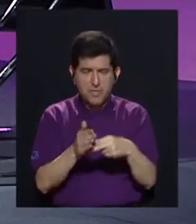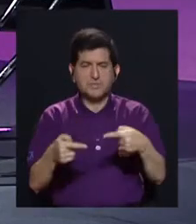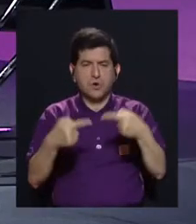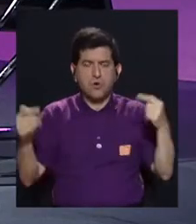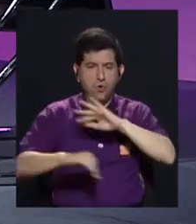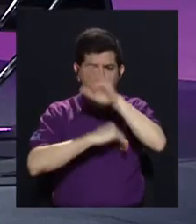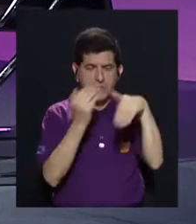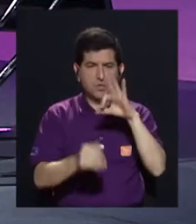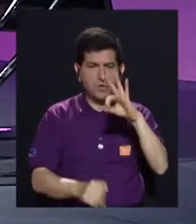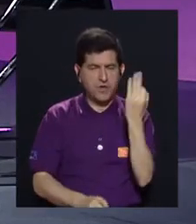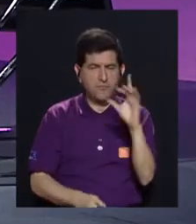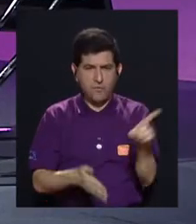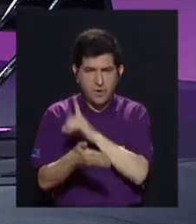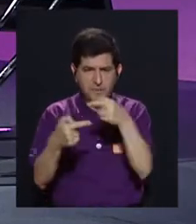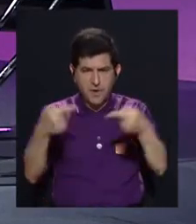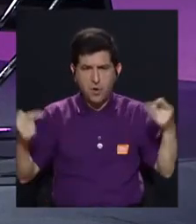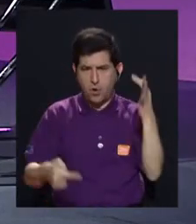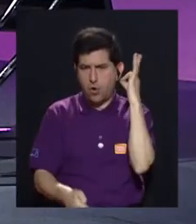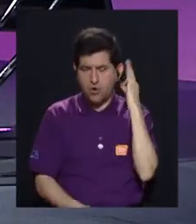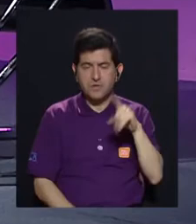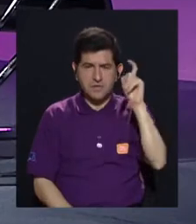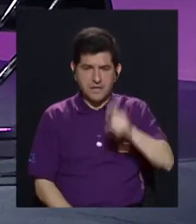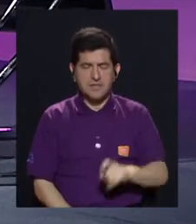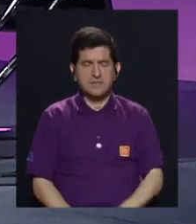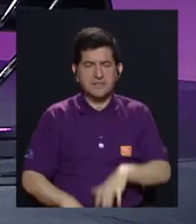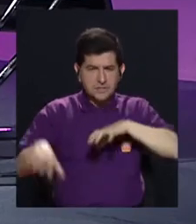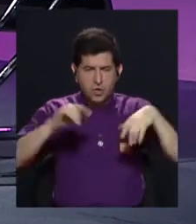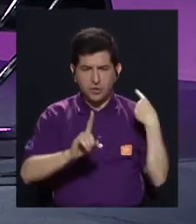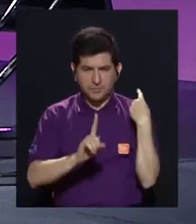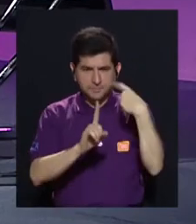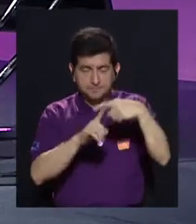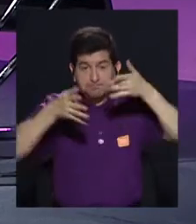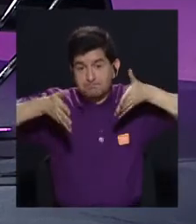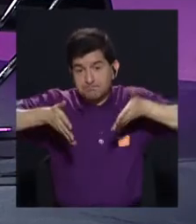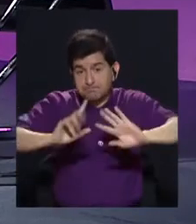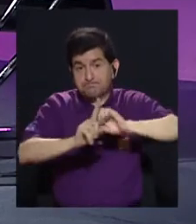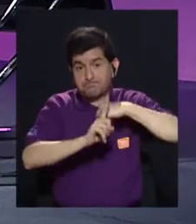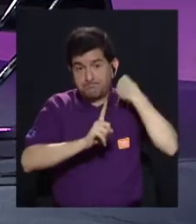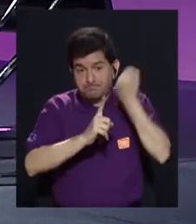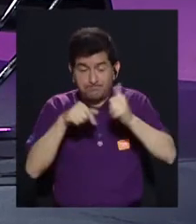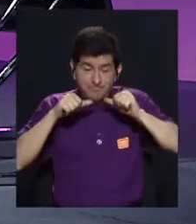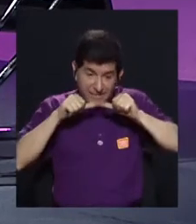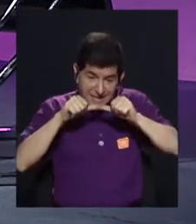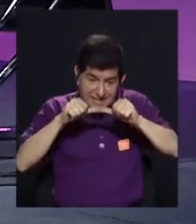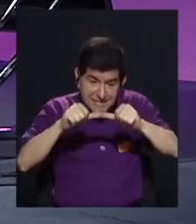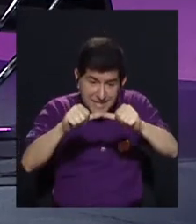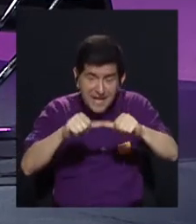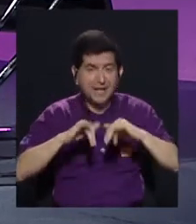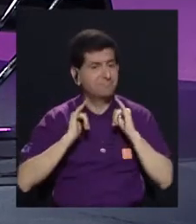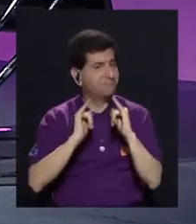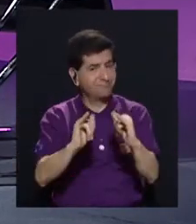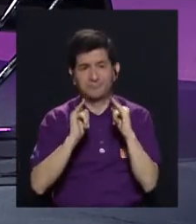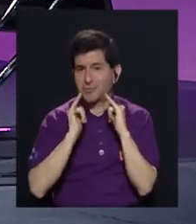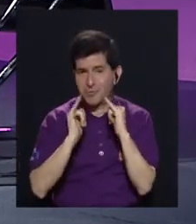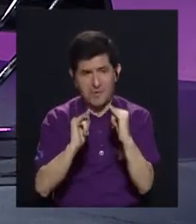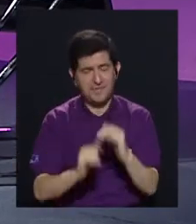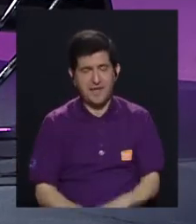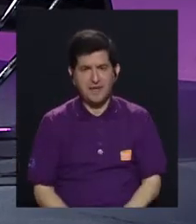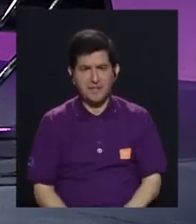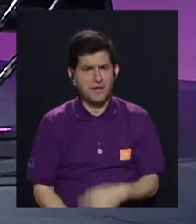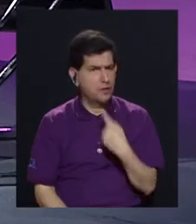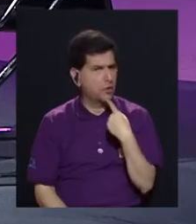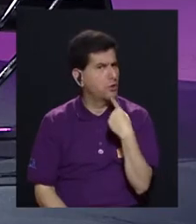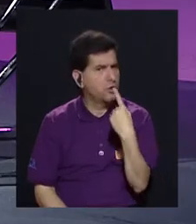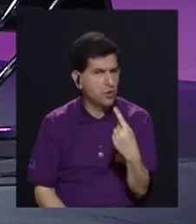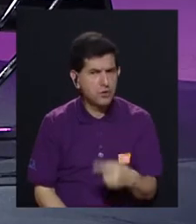que es lo que nos plantea que si ocupan medidas afirmativas entre tanto las condiciones continúen siendo desigualdad es decir no se está